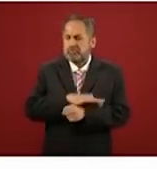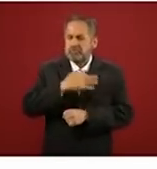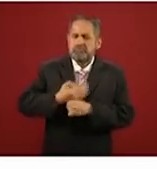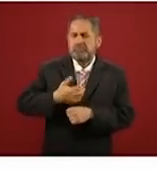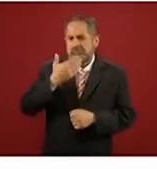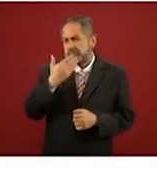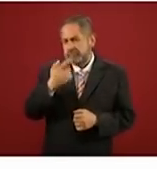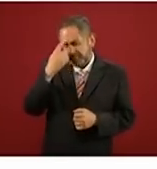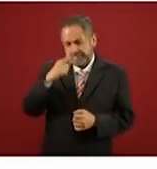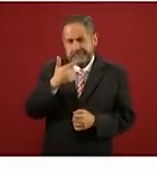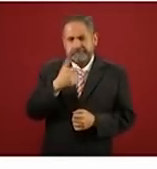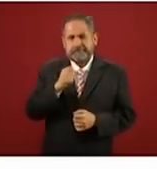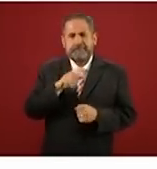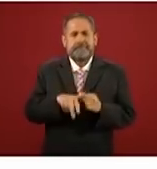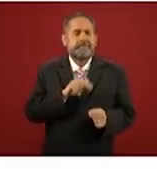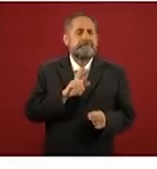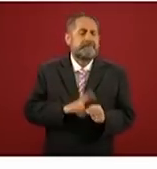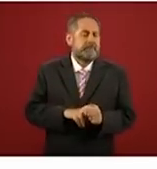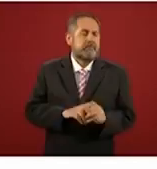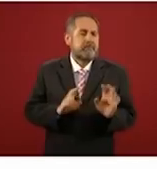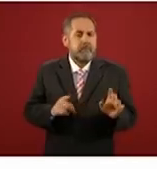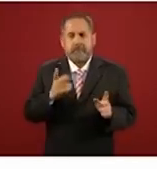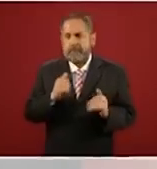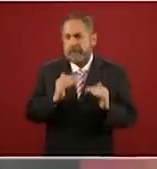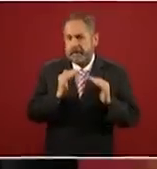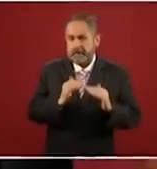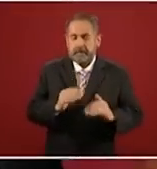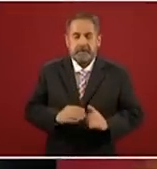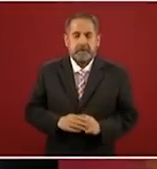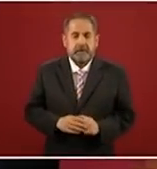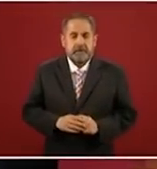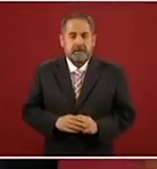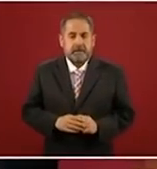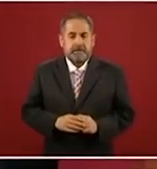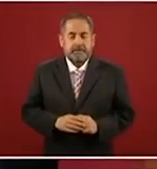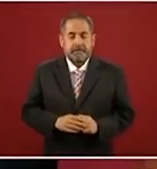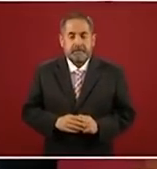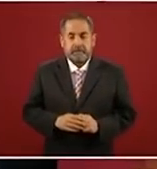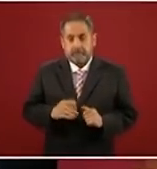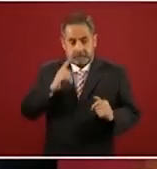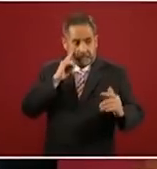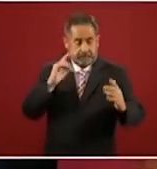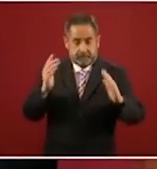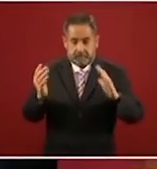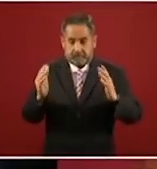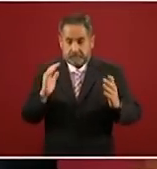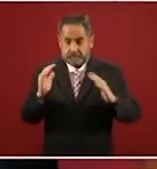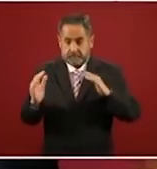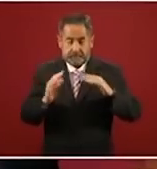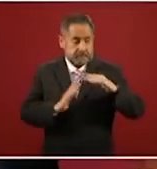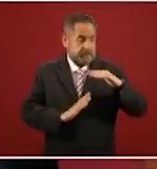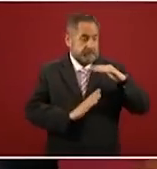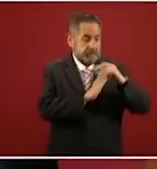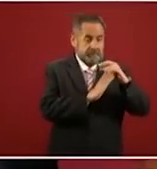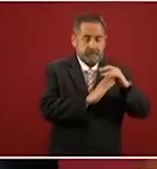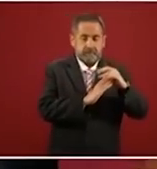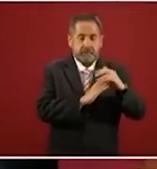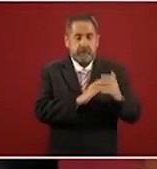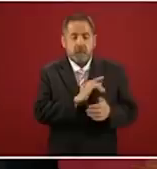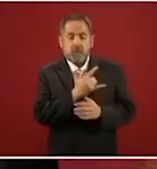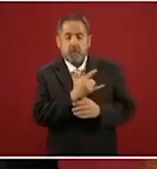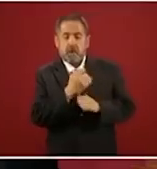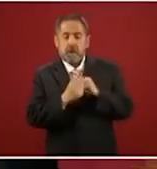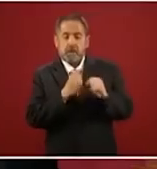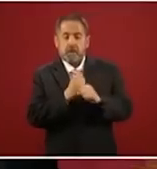natural para uso doméstico si lo vemos otra vez comparando el pico de la quincena de julio del